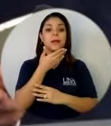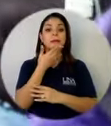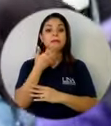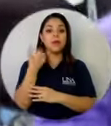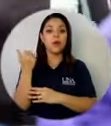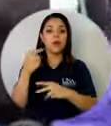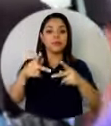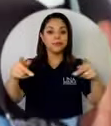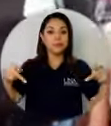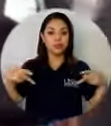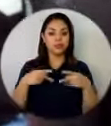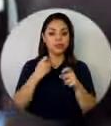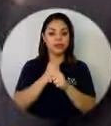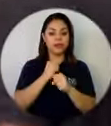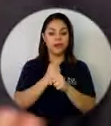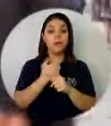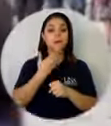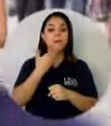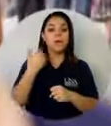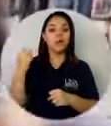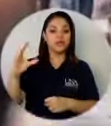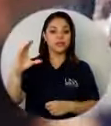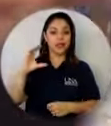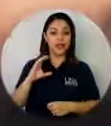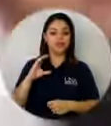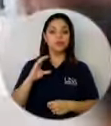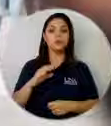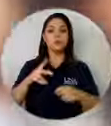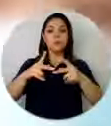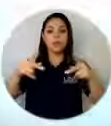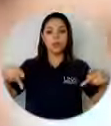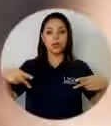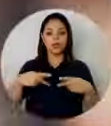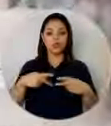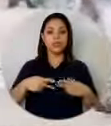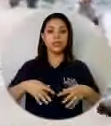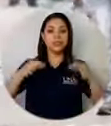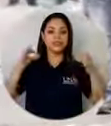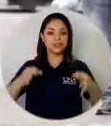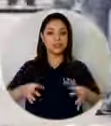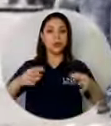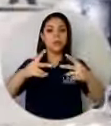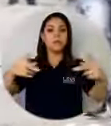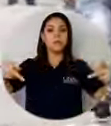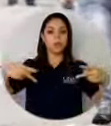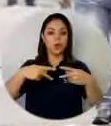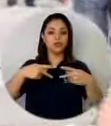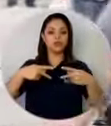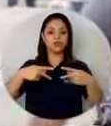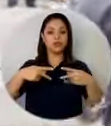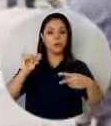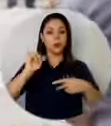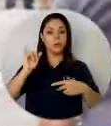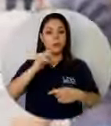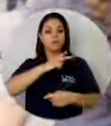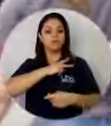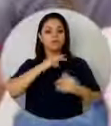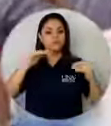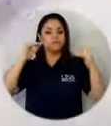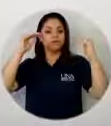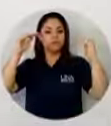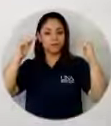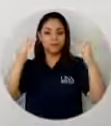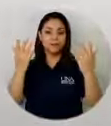a mejores puestos, mejores salarios, puestos de decisión, puestos jerárquicos, etcétera.